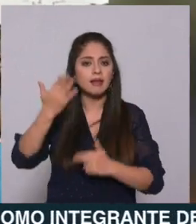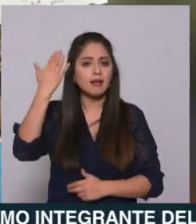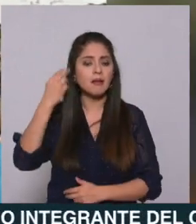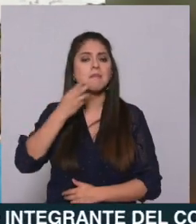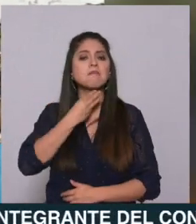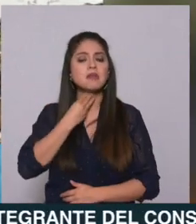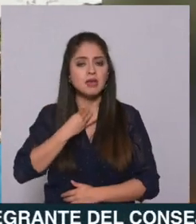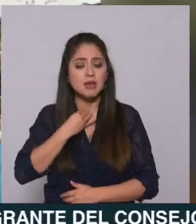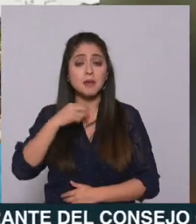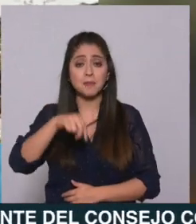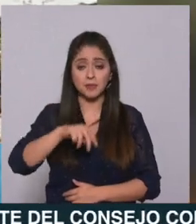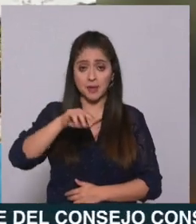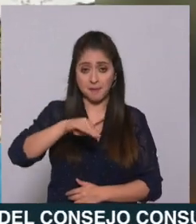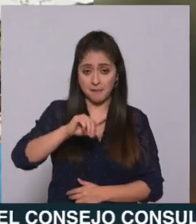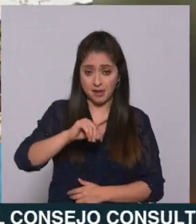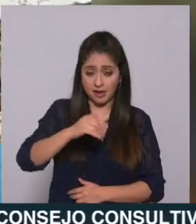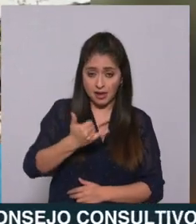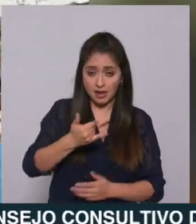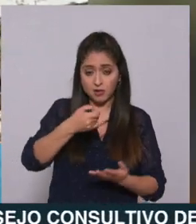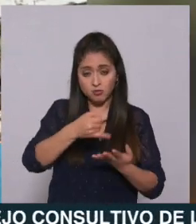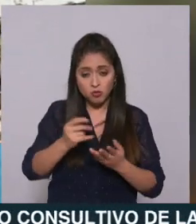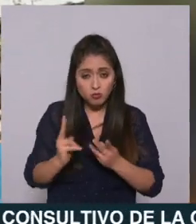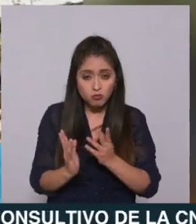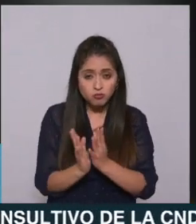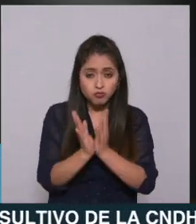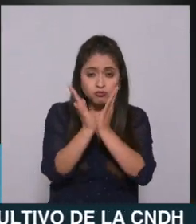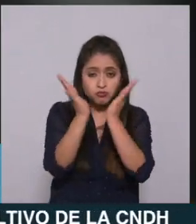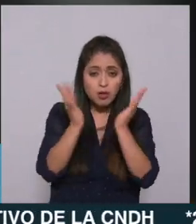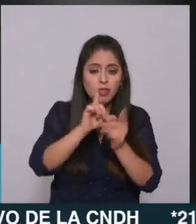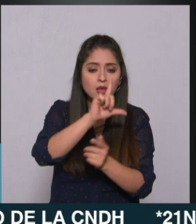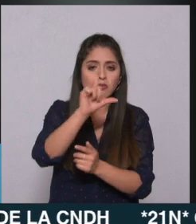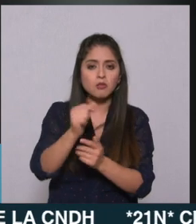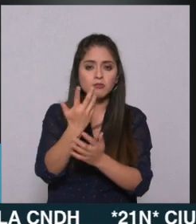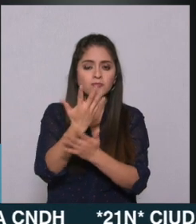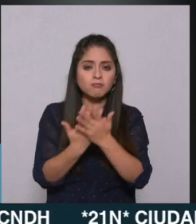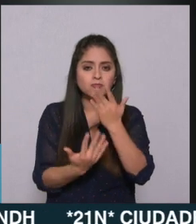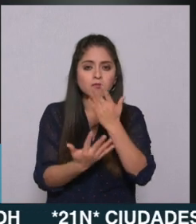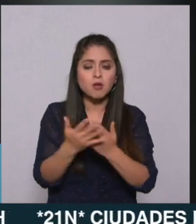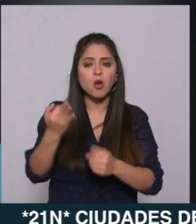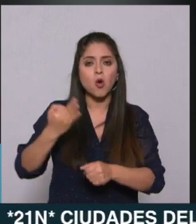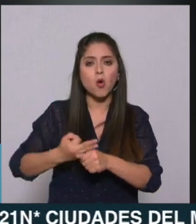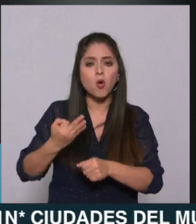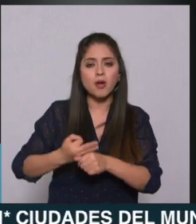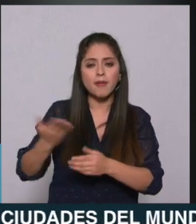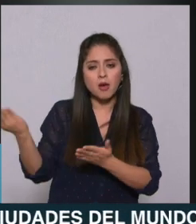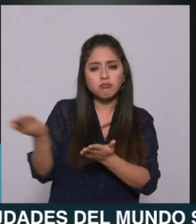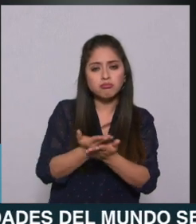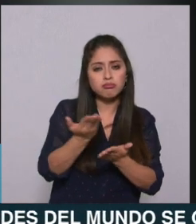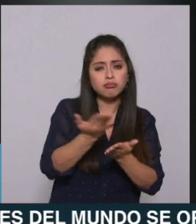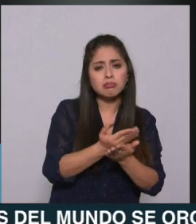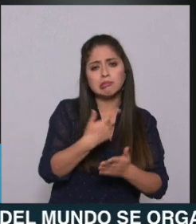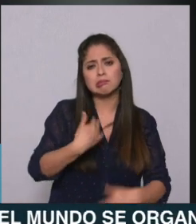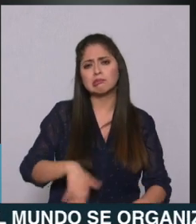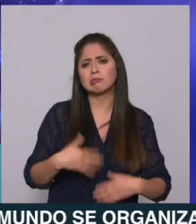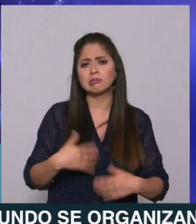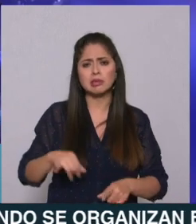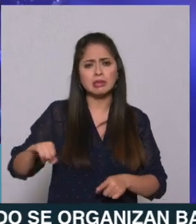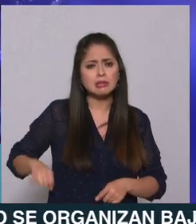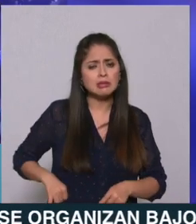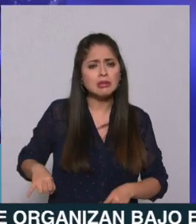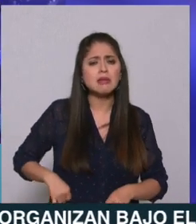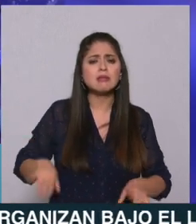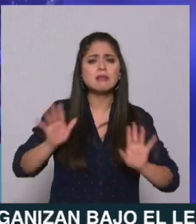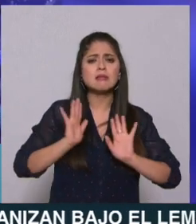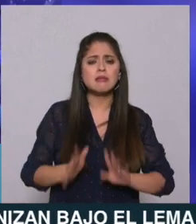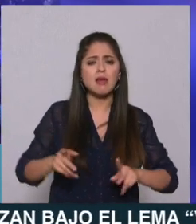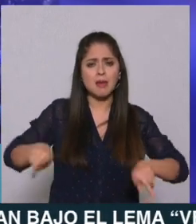Este maguey se va cosechando y se produce de manera artesanal y hoy tenemos una cosecha y una producción de mezcal bastante interesante que ya se vende a través de